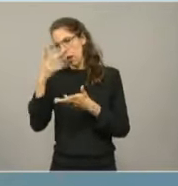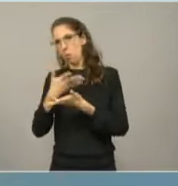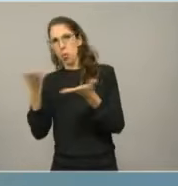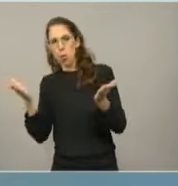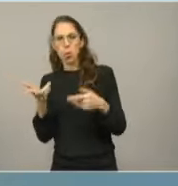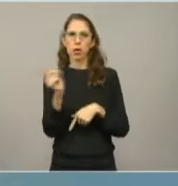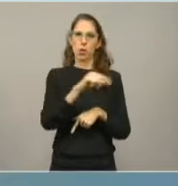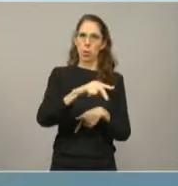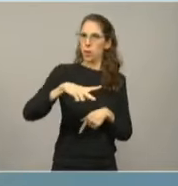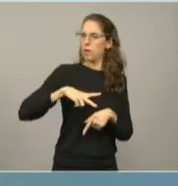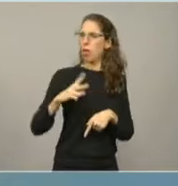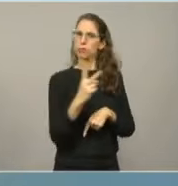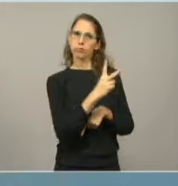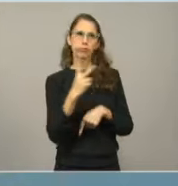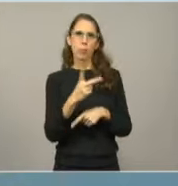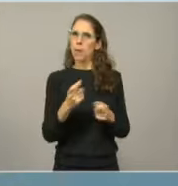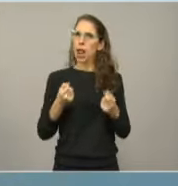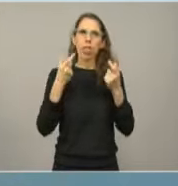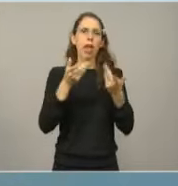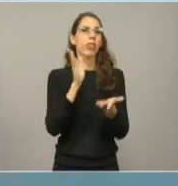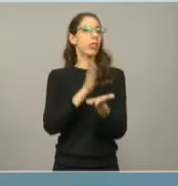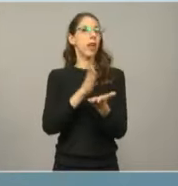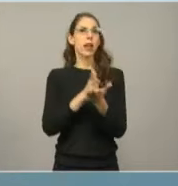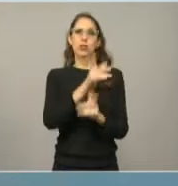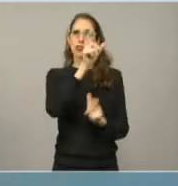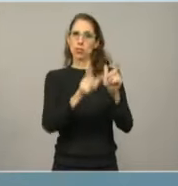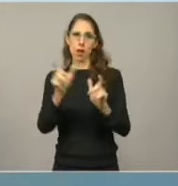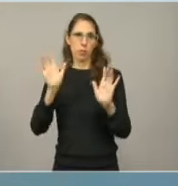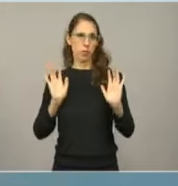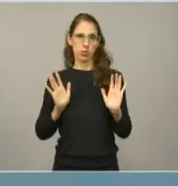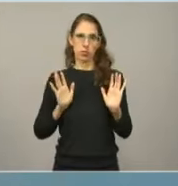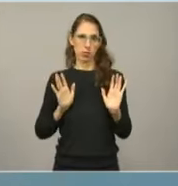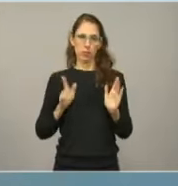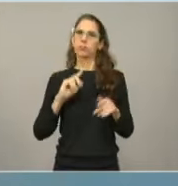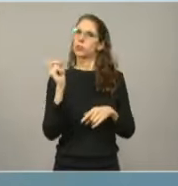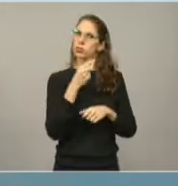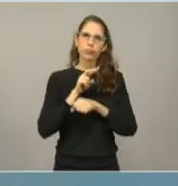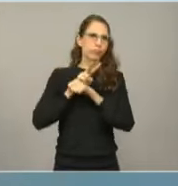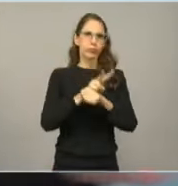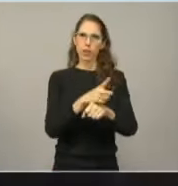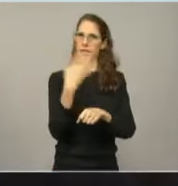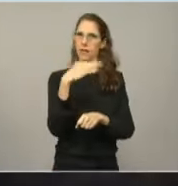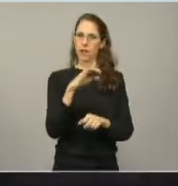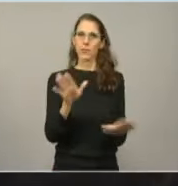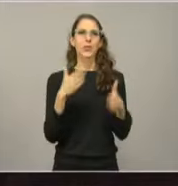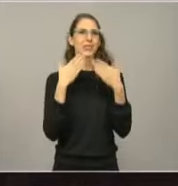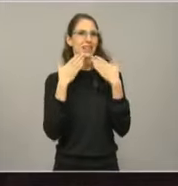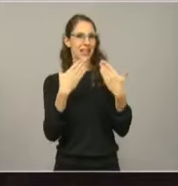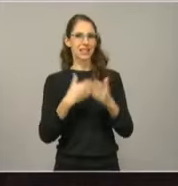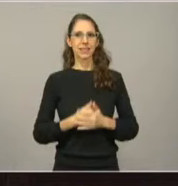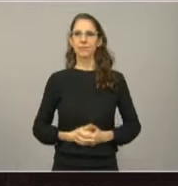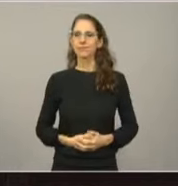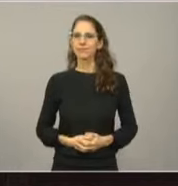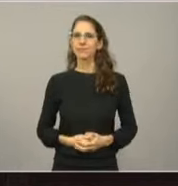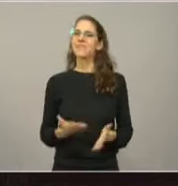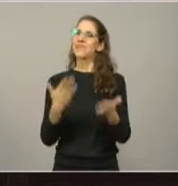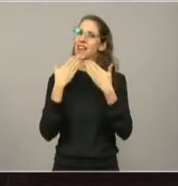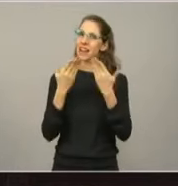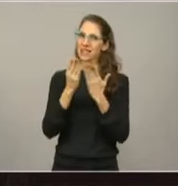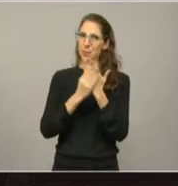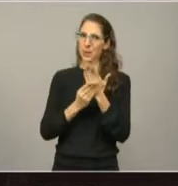garantizar lo que en Argentina es un derecho que está consagrado y que creo que bien tenemos que defenderlo Muchísimas gracias muchas gracias